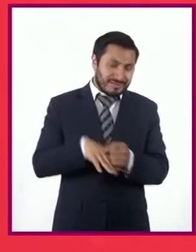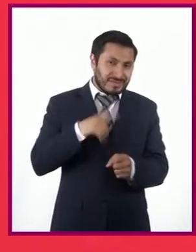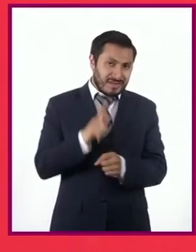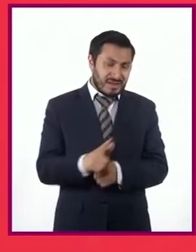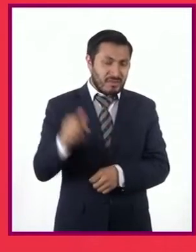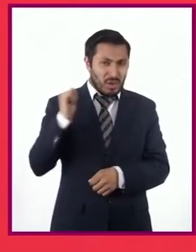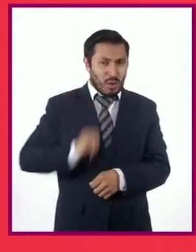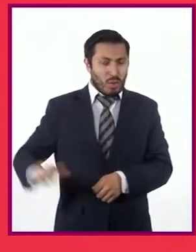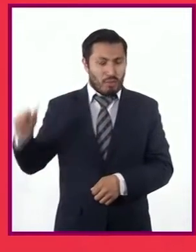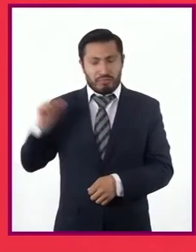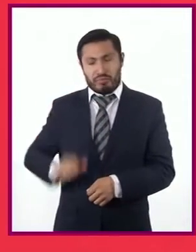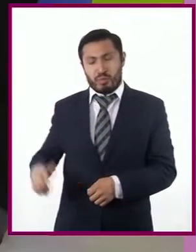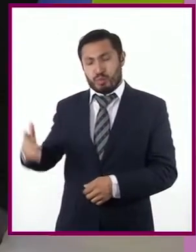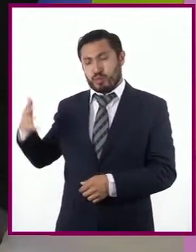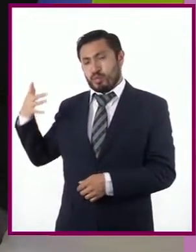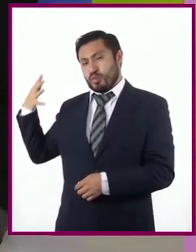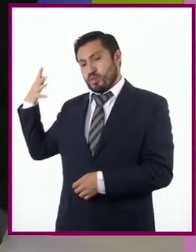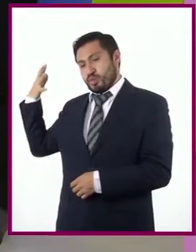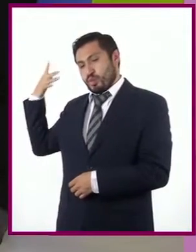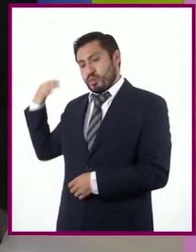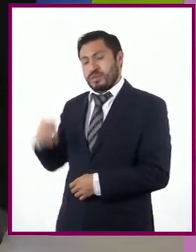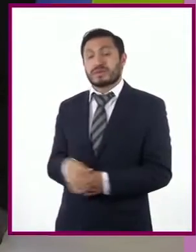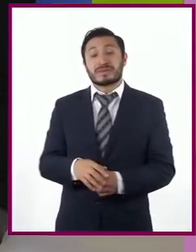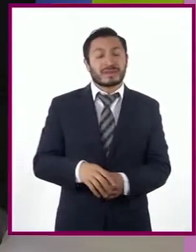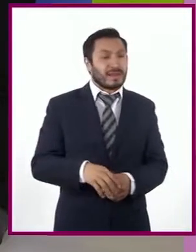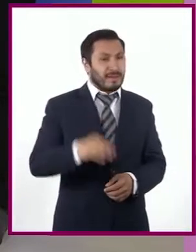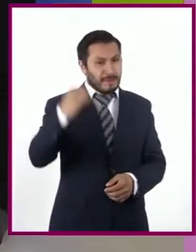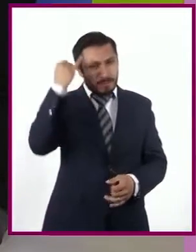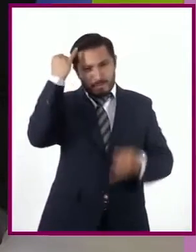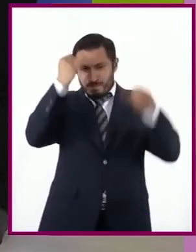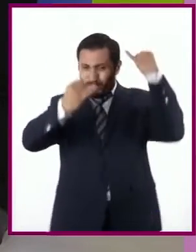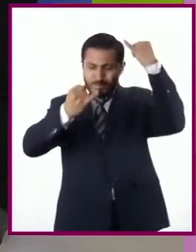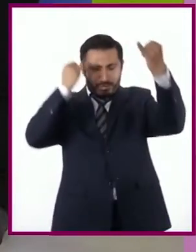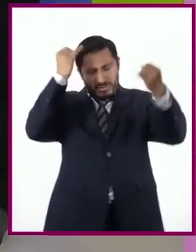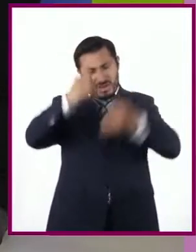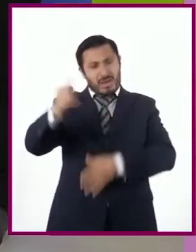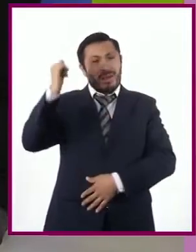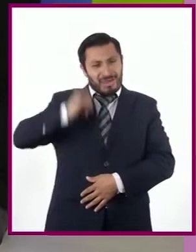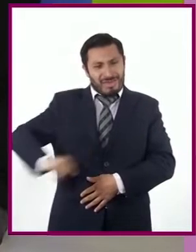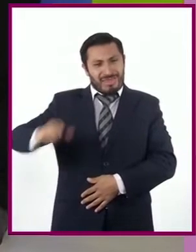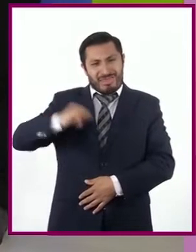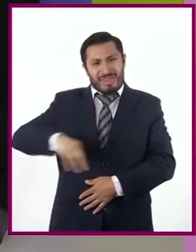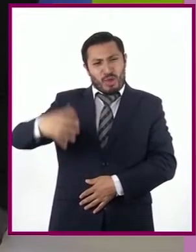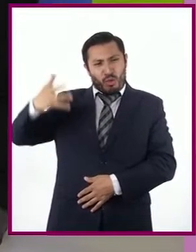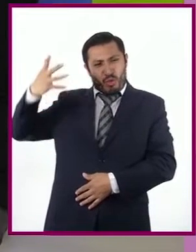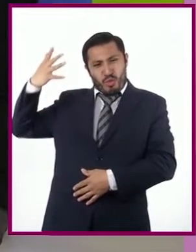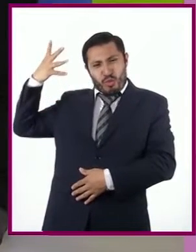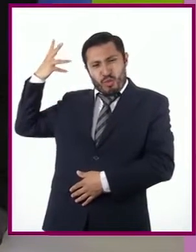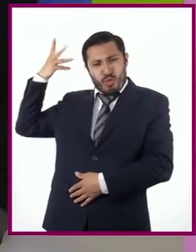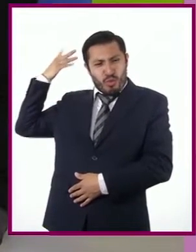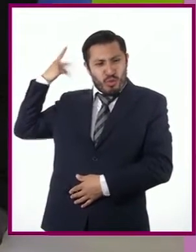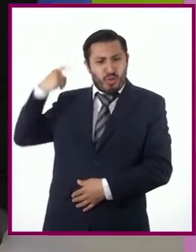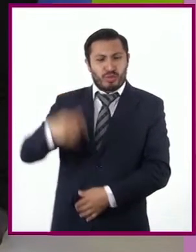un muy lejano pasado. Vamos a trasladarnos a la época en la que vivió.